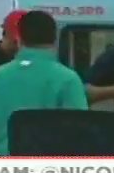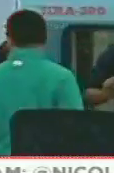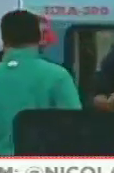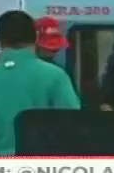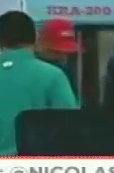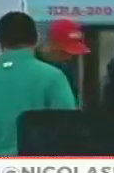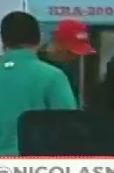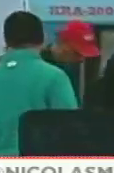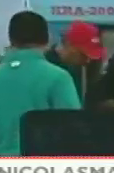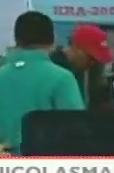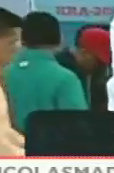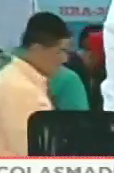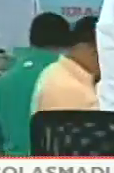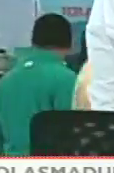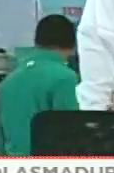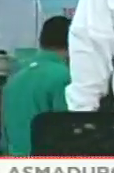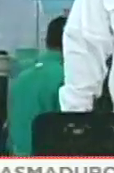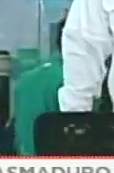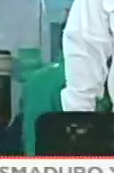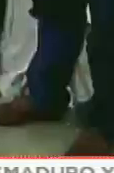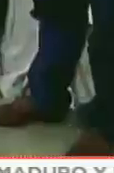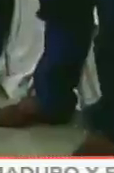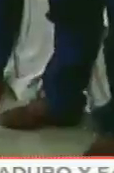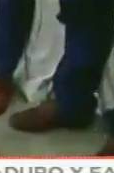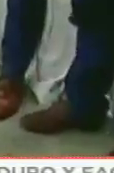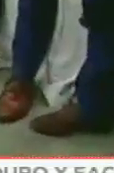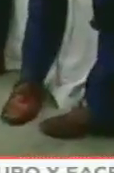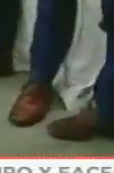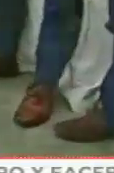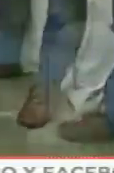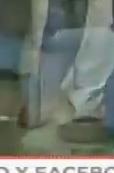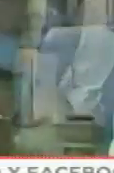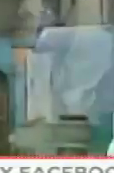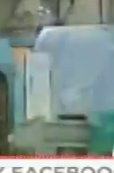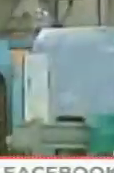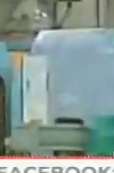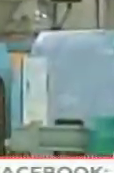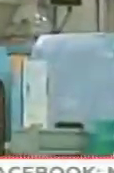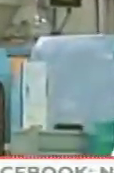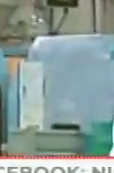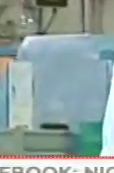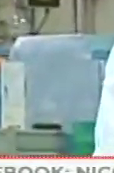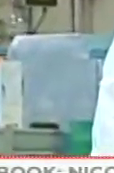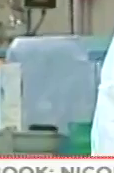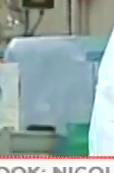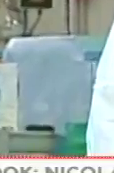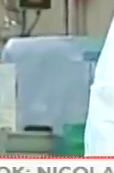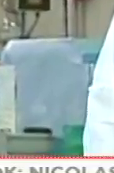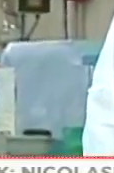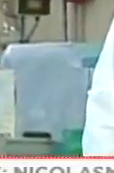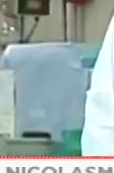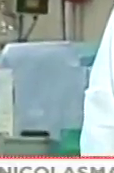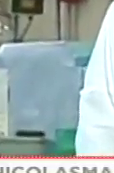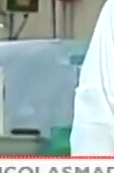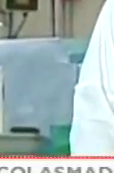Rodríguez atento, en una piedra sentado, escuchó a su alumno